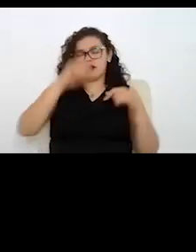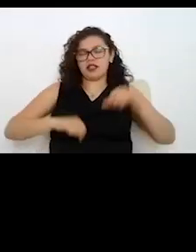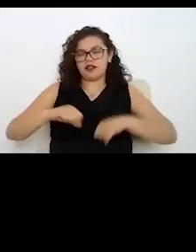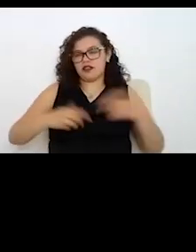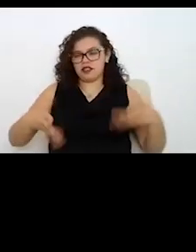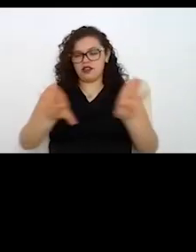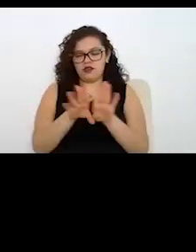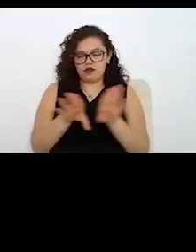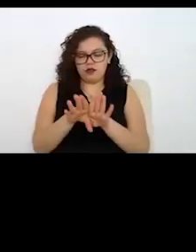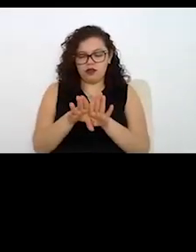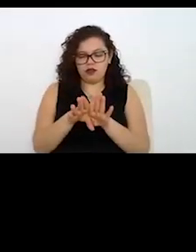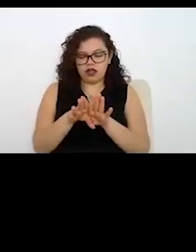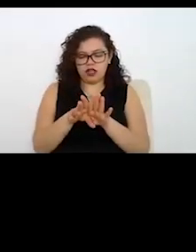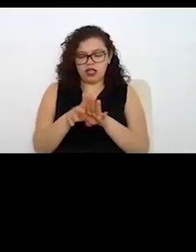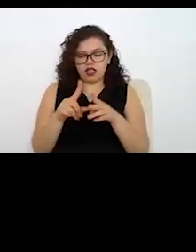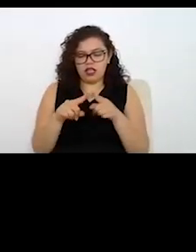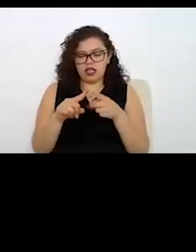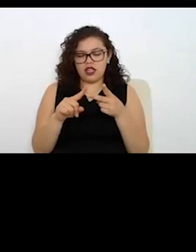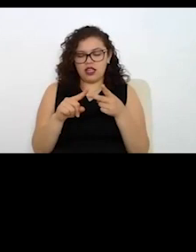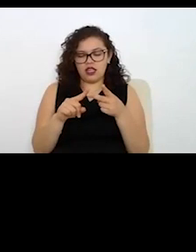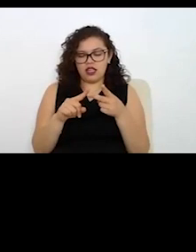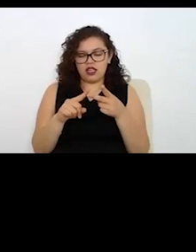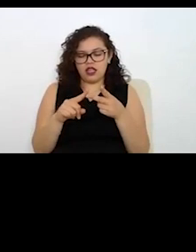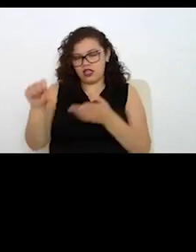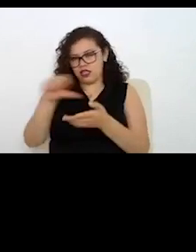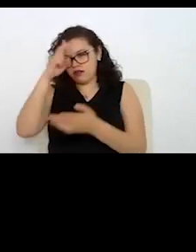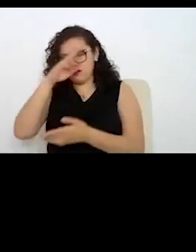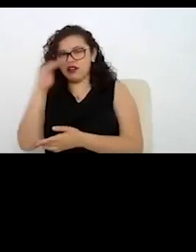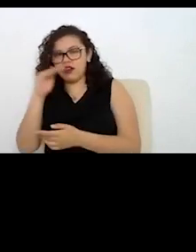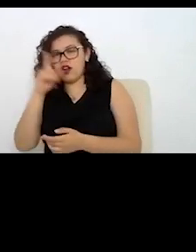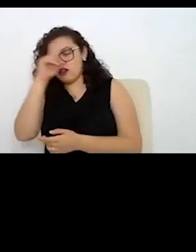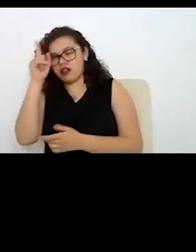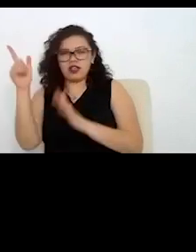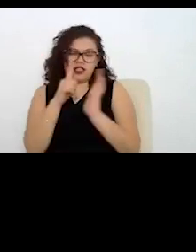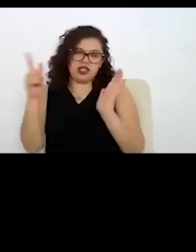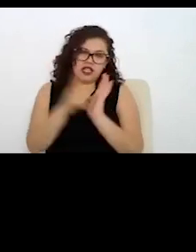Y segundo, acércate ya sea a Centro Mexicano Pro Bono o con tus asesores legales, porque